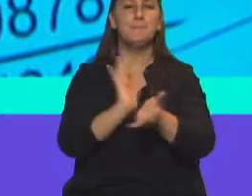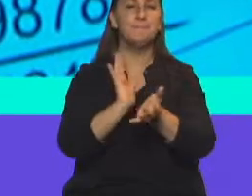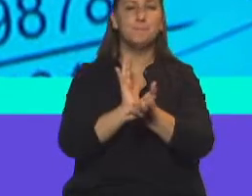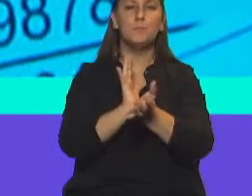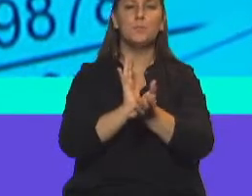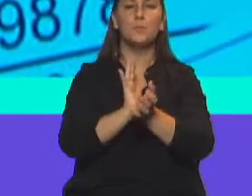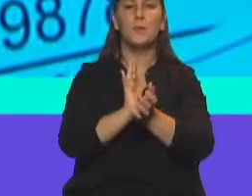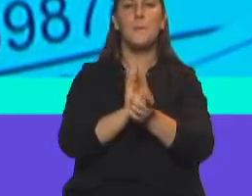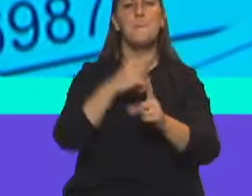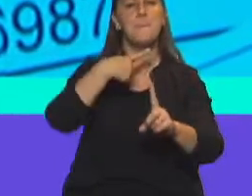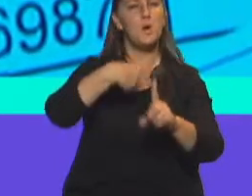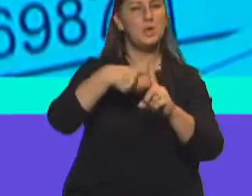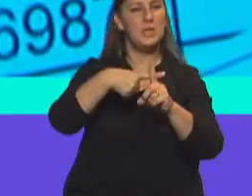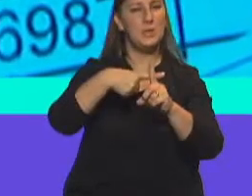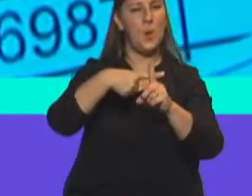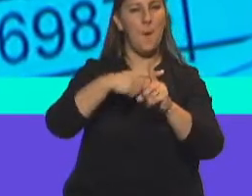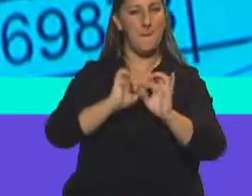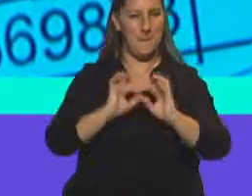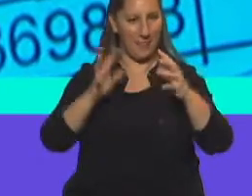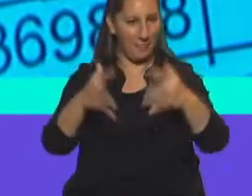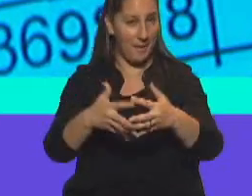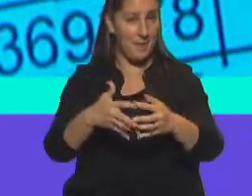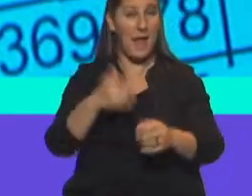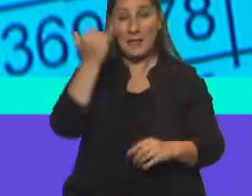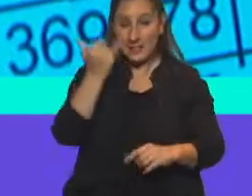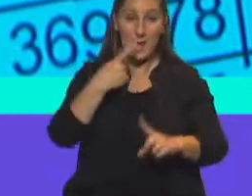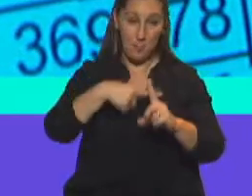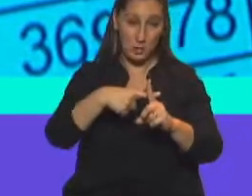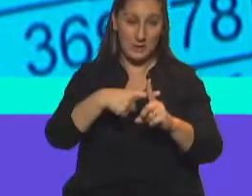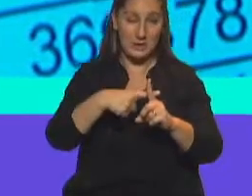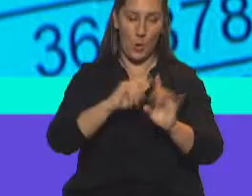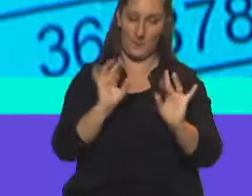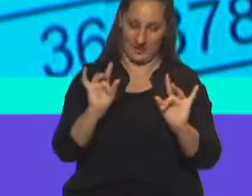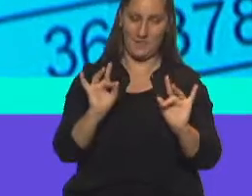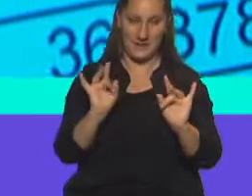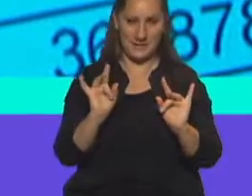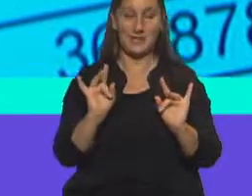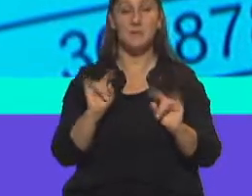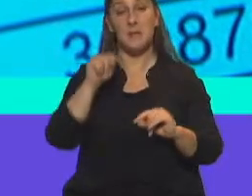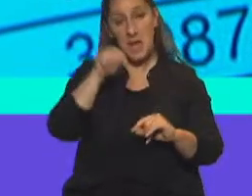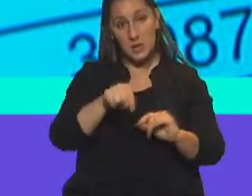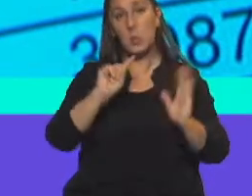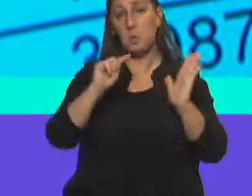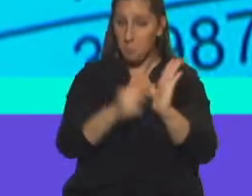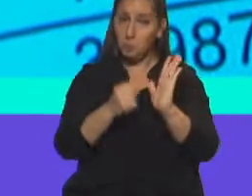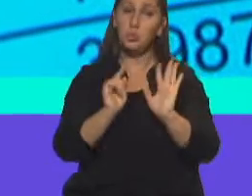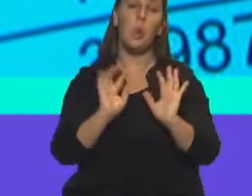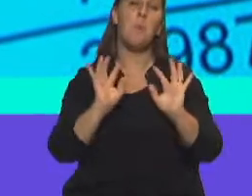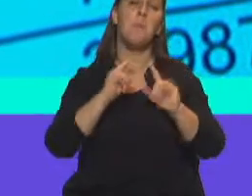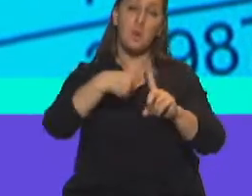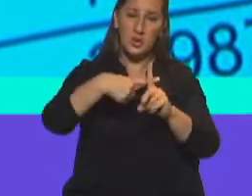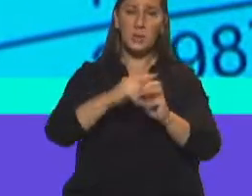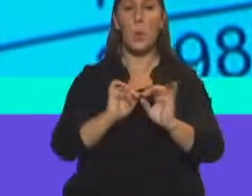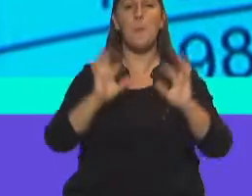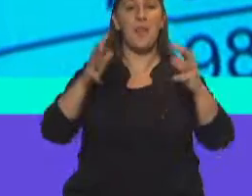el lado positivo de la pandemia. Si es que la pandemia tiene algo positivo, es difícil, yo sé. Bueno, ese lado positivo podría ser que